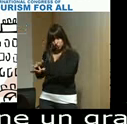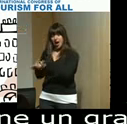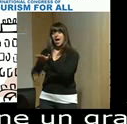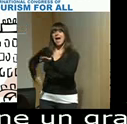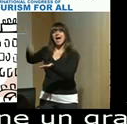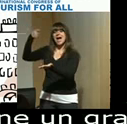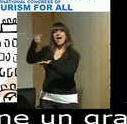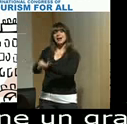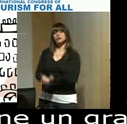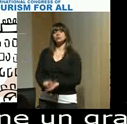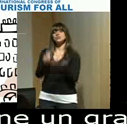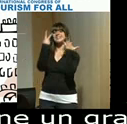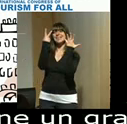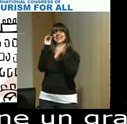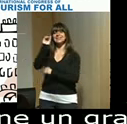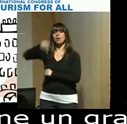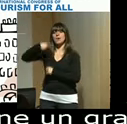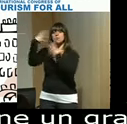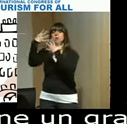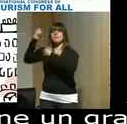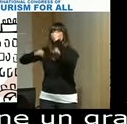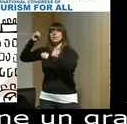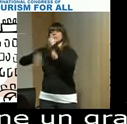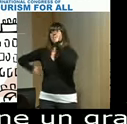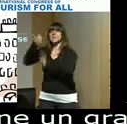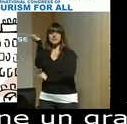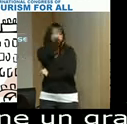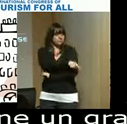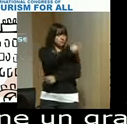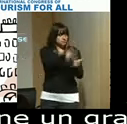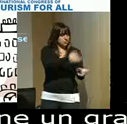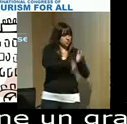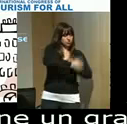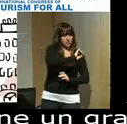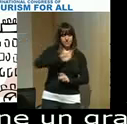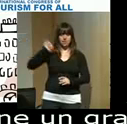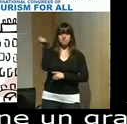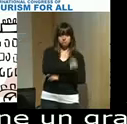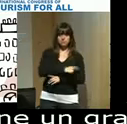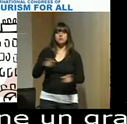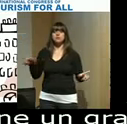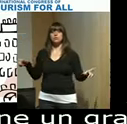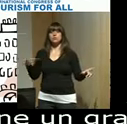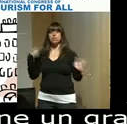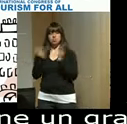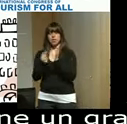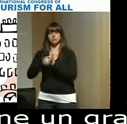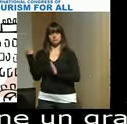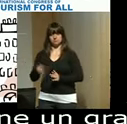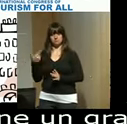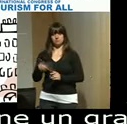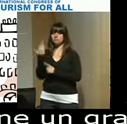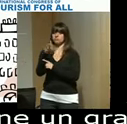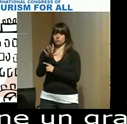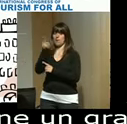79,3% más que las personas sin discapacidad a la hora de viajar. Los datos, insisto, son reveladores. Una persona con discapacidad se